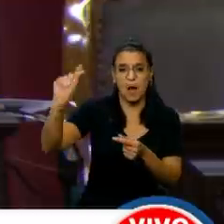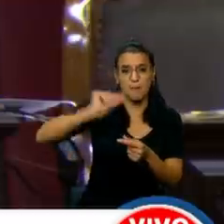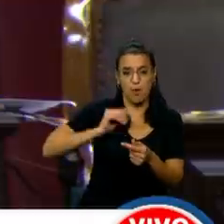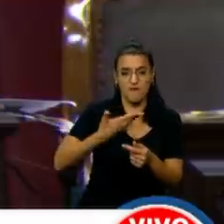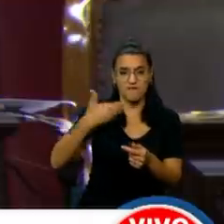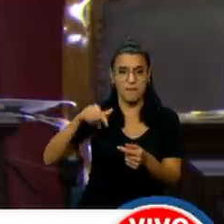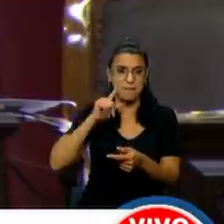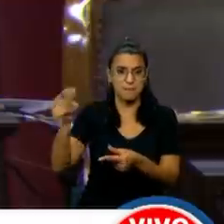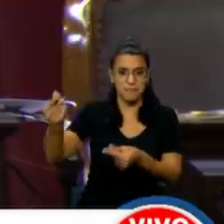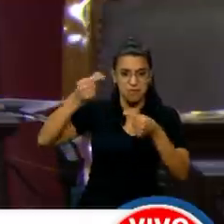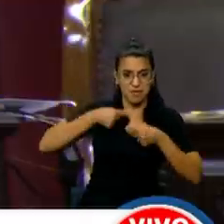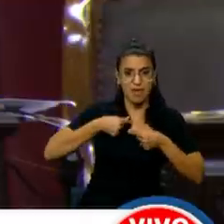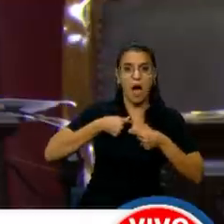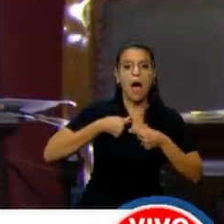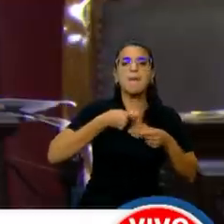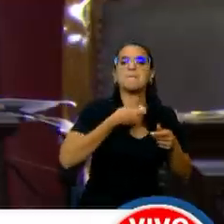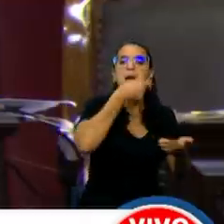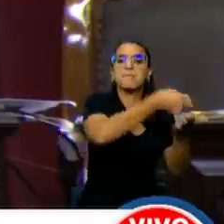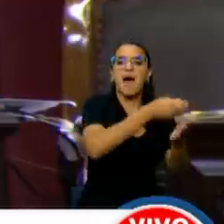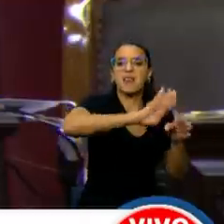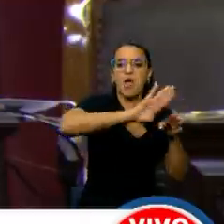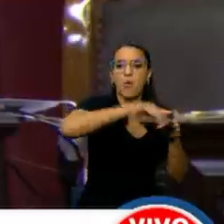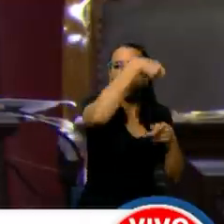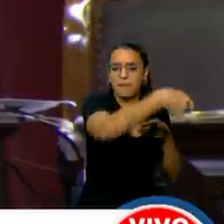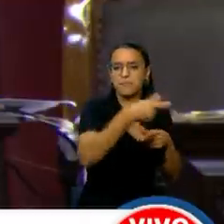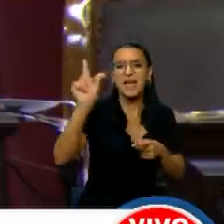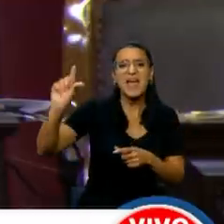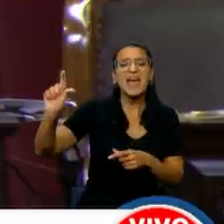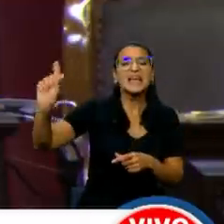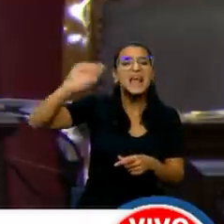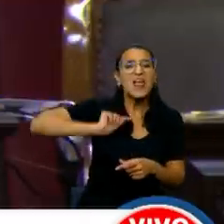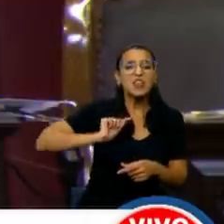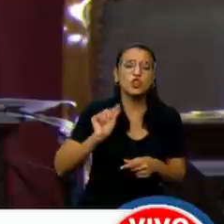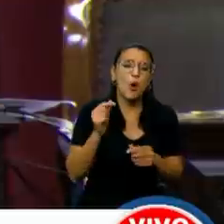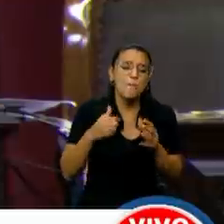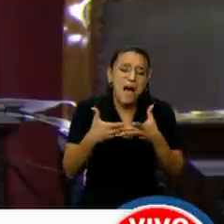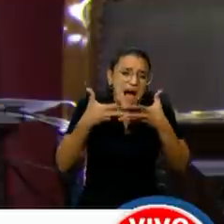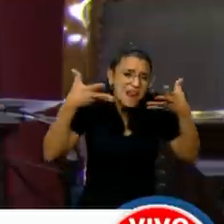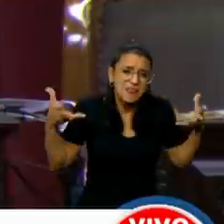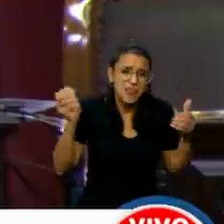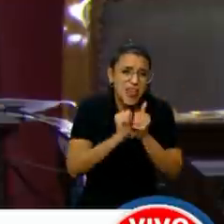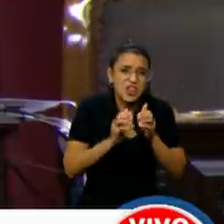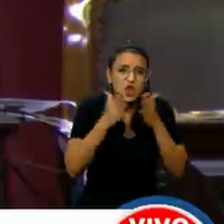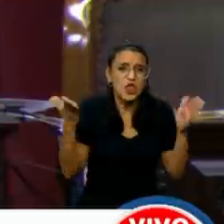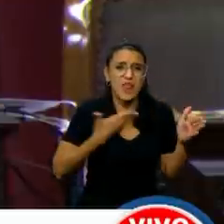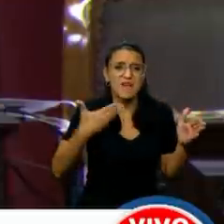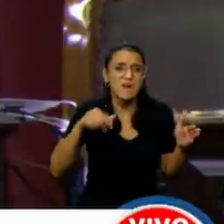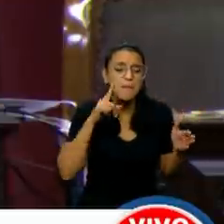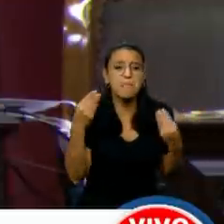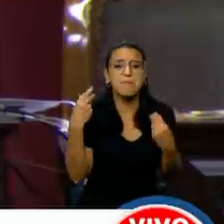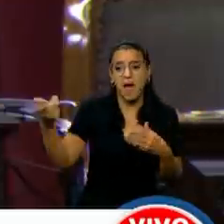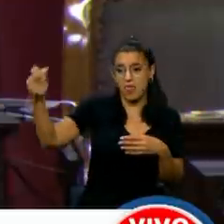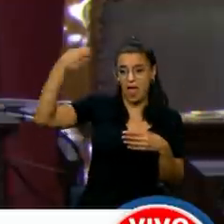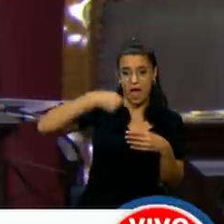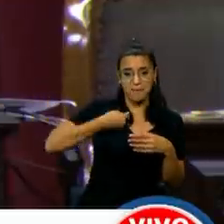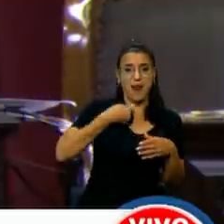internacional a pagar fue el crédito más grande de la historia del organismo internacional y se usó para cancelar